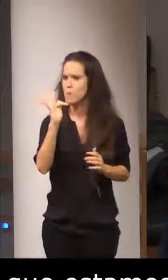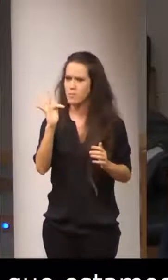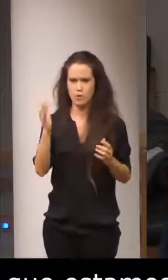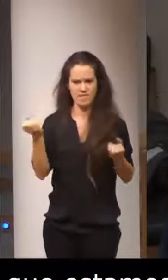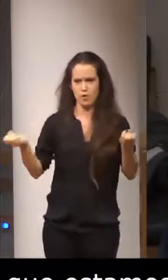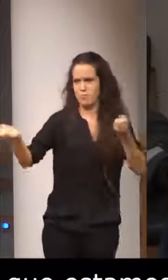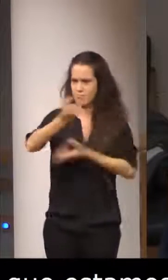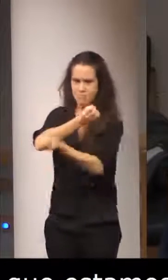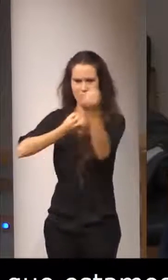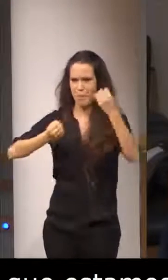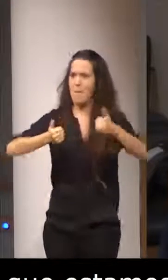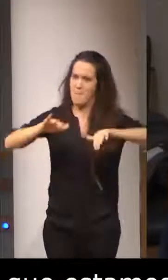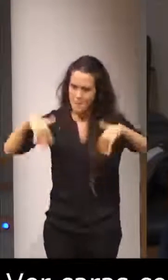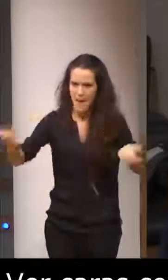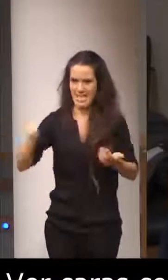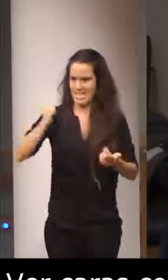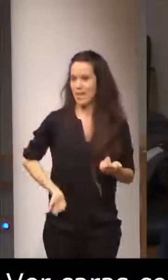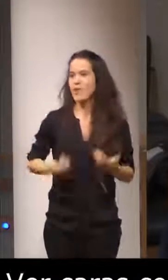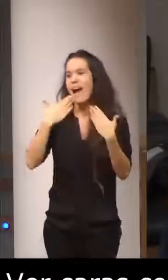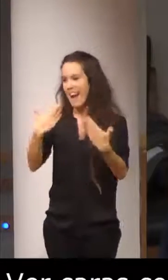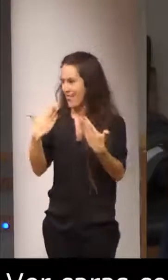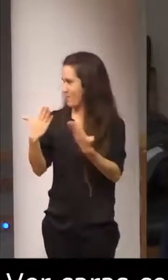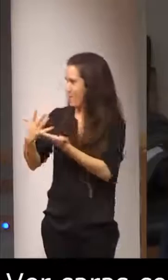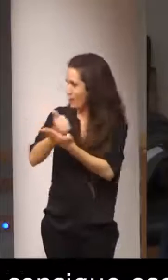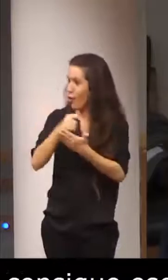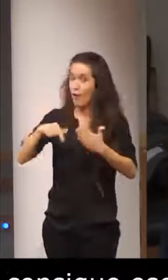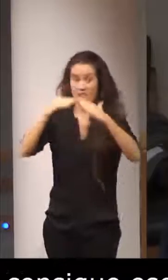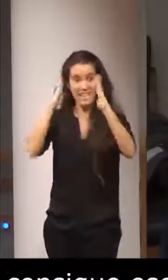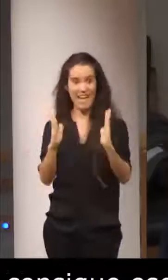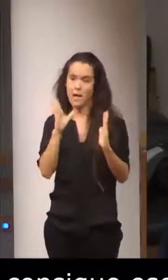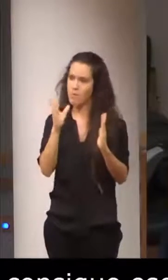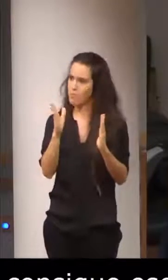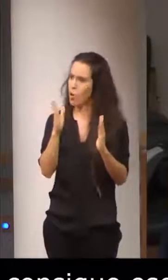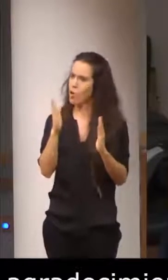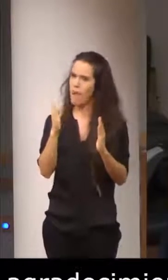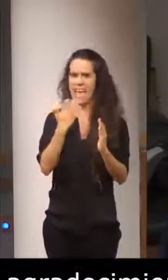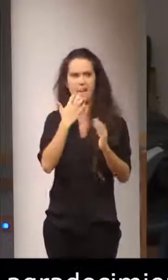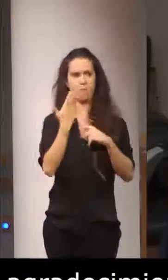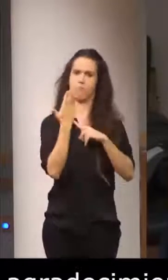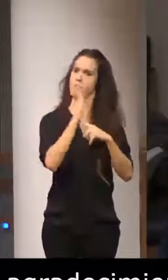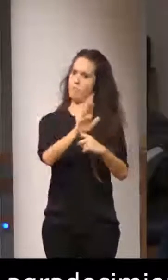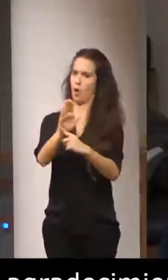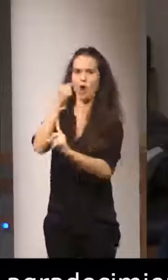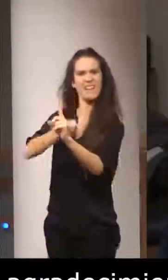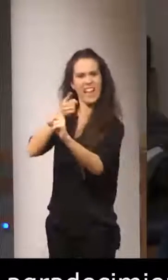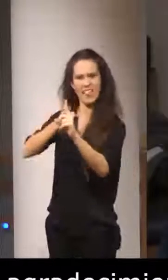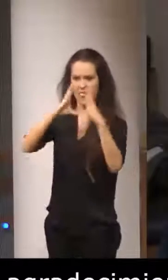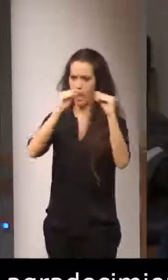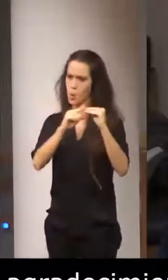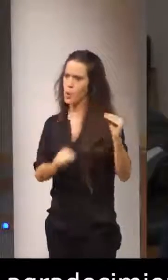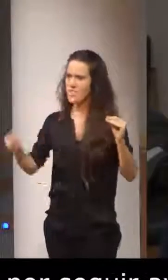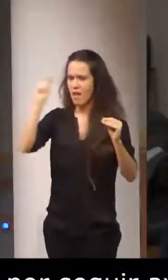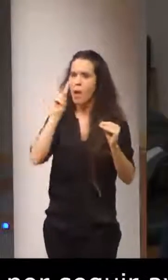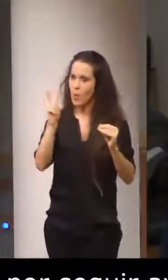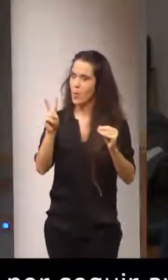así que el agradecimiento vaya a todos a esta casa por seguir avanzando y seguir dando ejemplo en el resto de universidades que vemos que va funcionando va funcionando